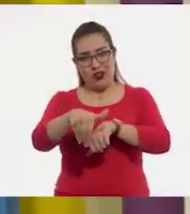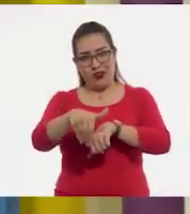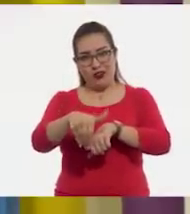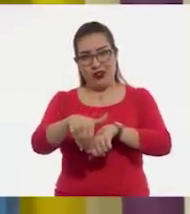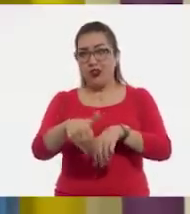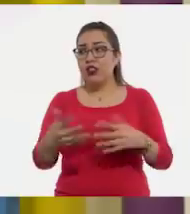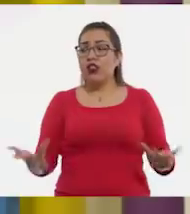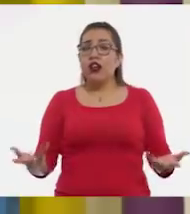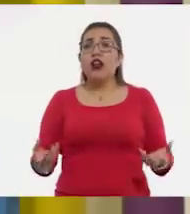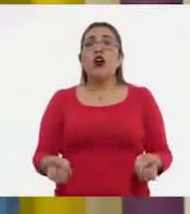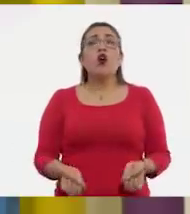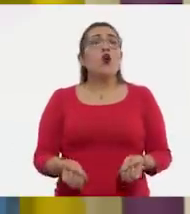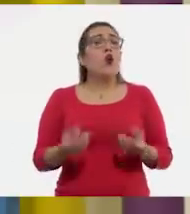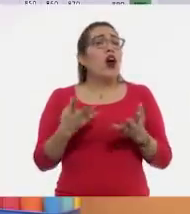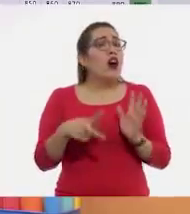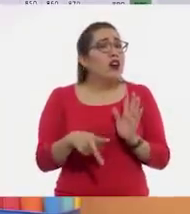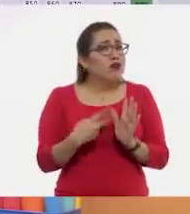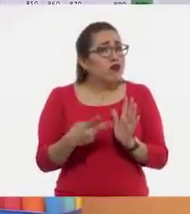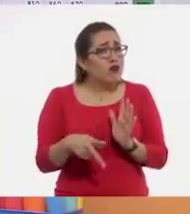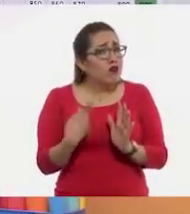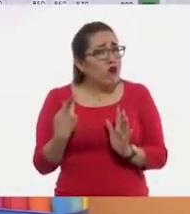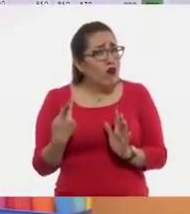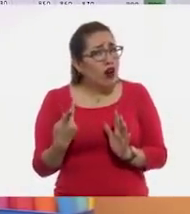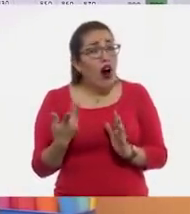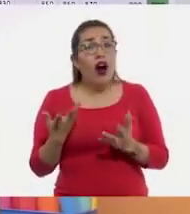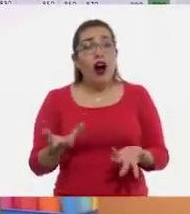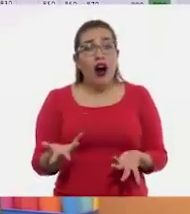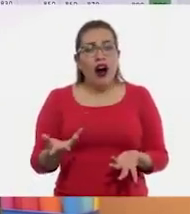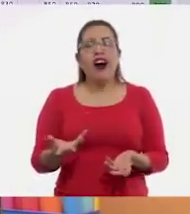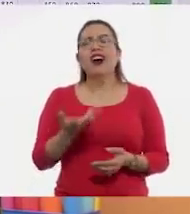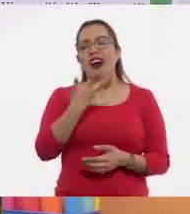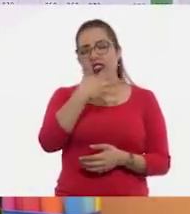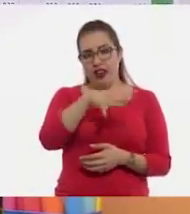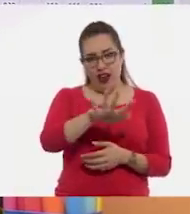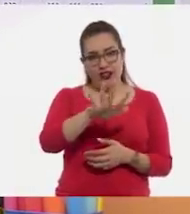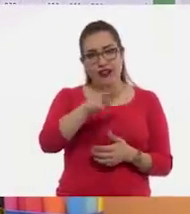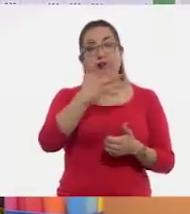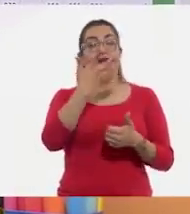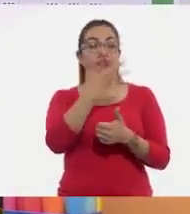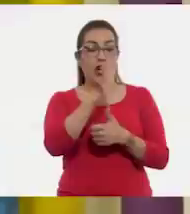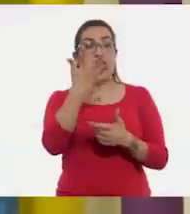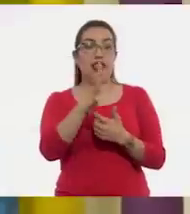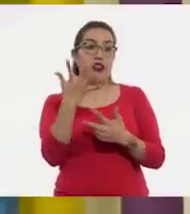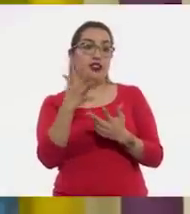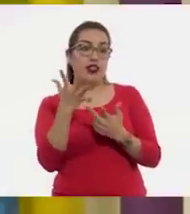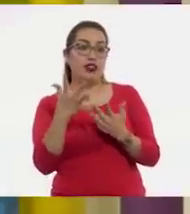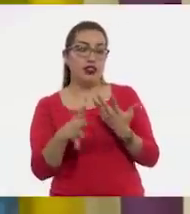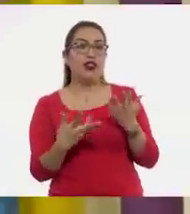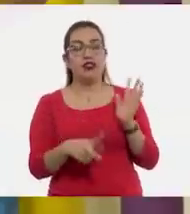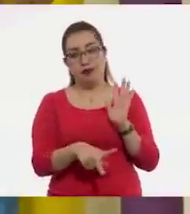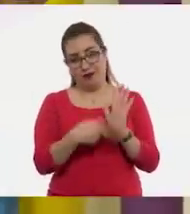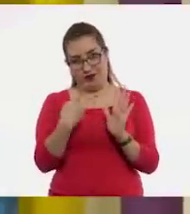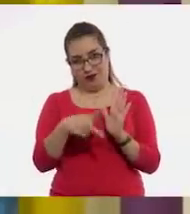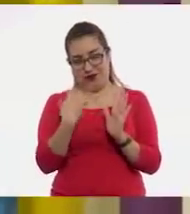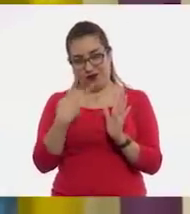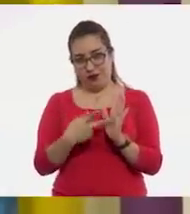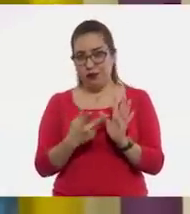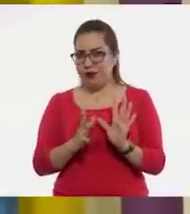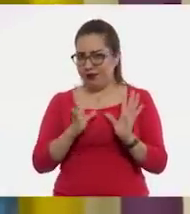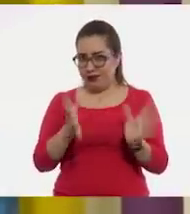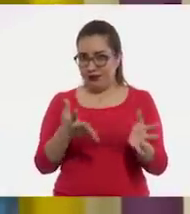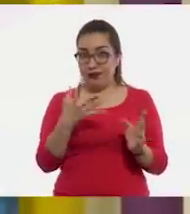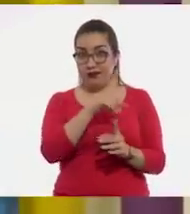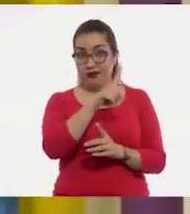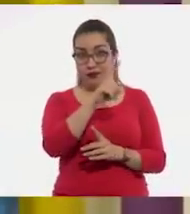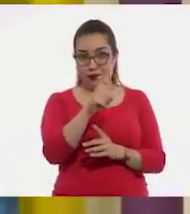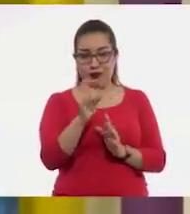el número 10? Lo estoy sumando 10 veces. Ah, muy bien. Entonces nos quedamos en 100. Ahora, si